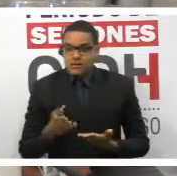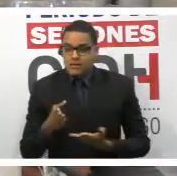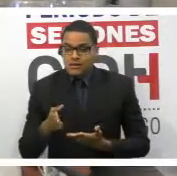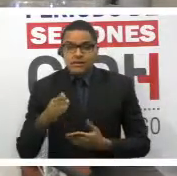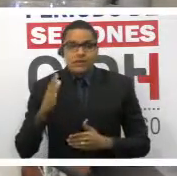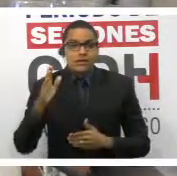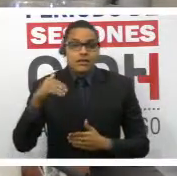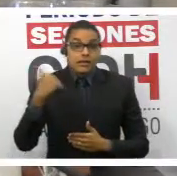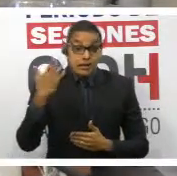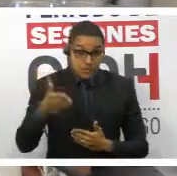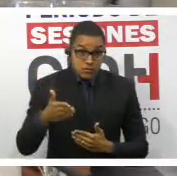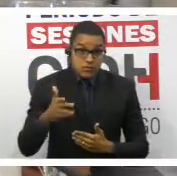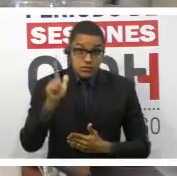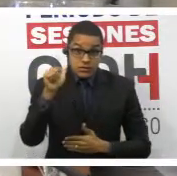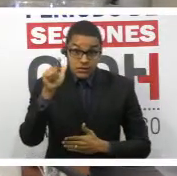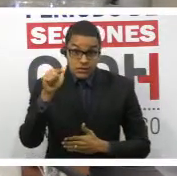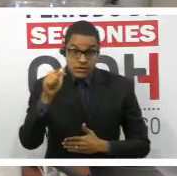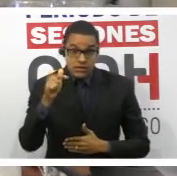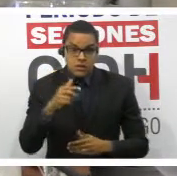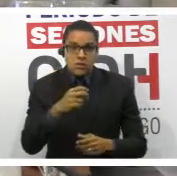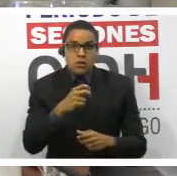restricción de derechos